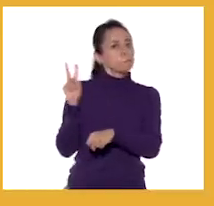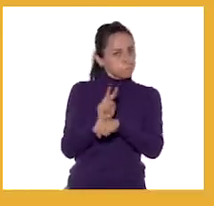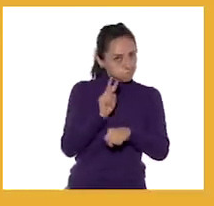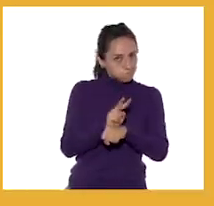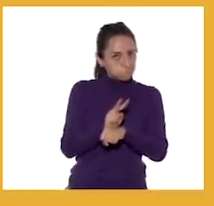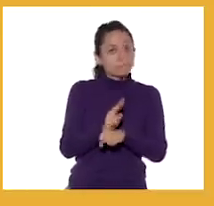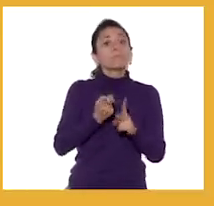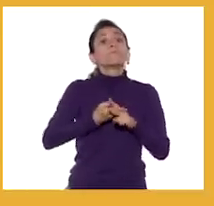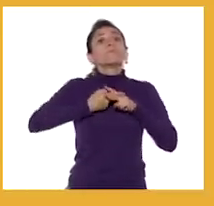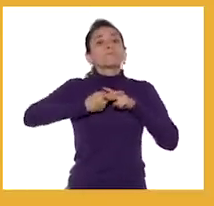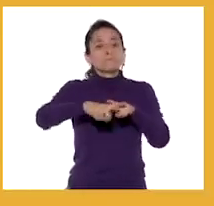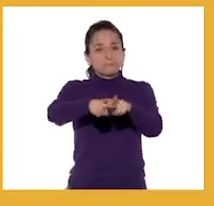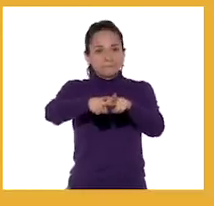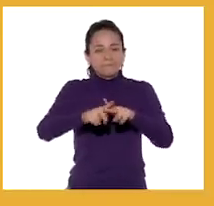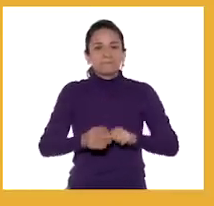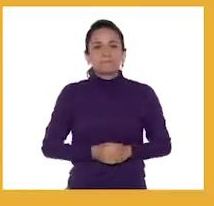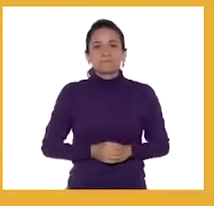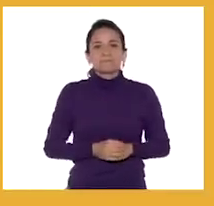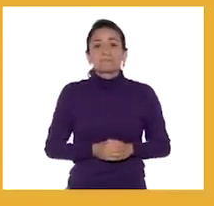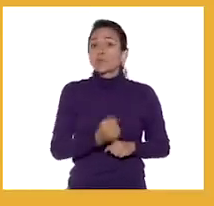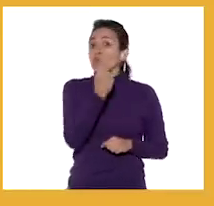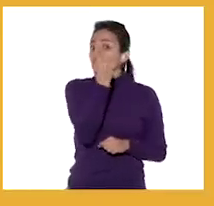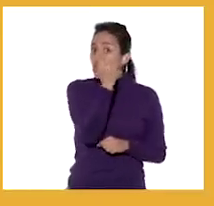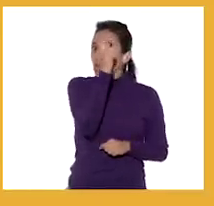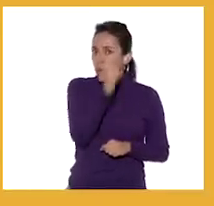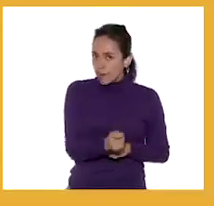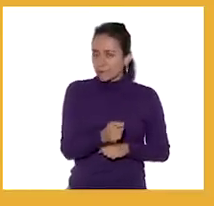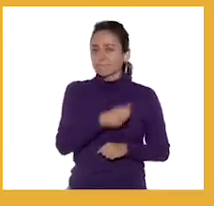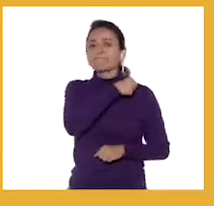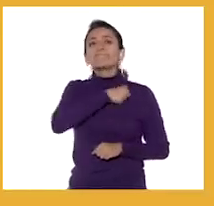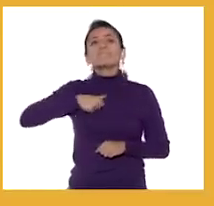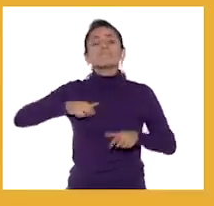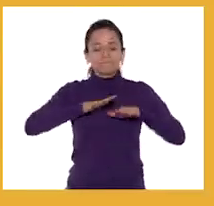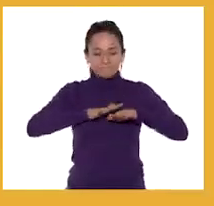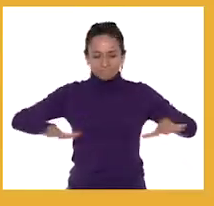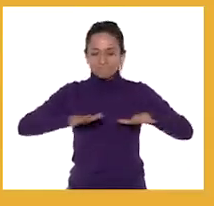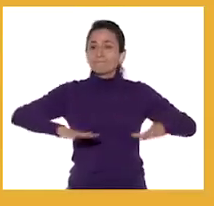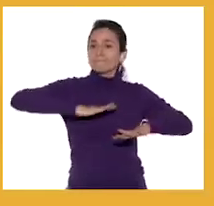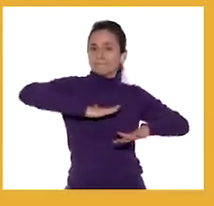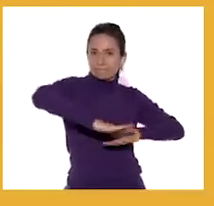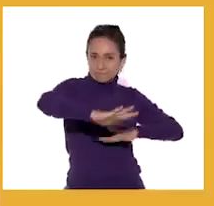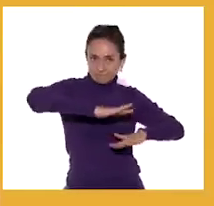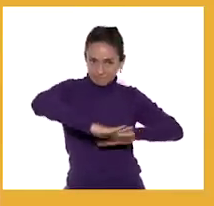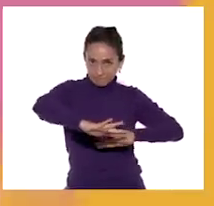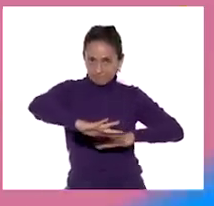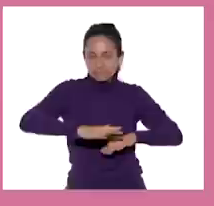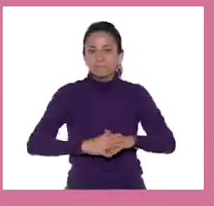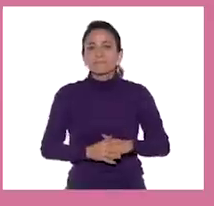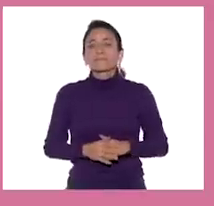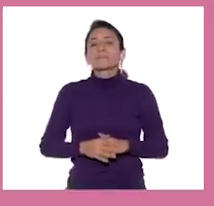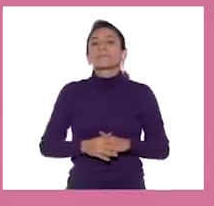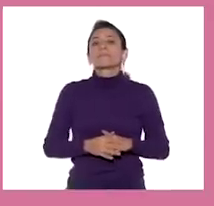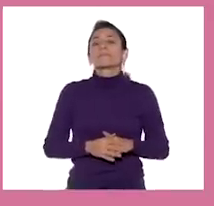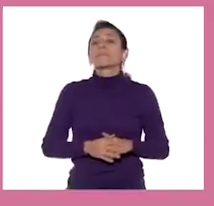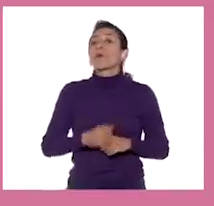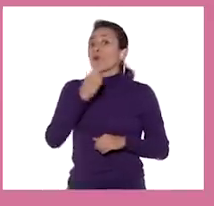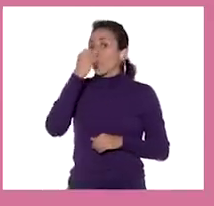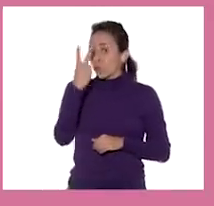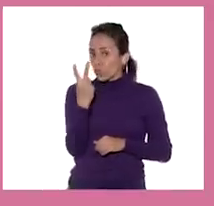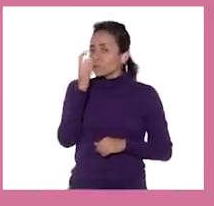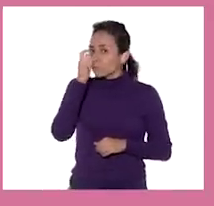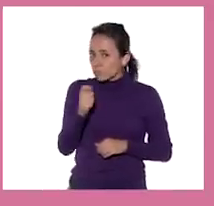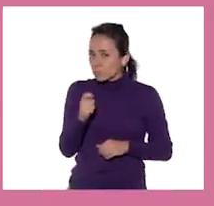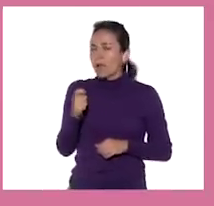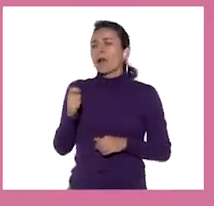¡Empecemos! 1. Estira la playera a lo largo y a lo ancho. 2. Marca con